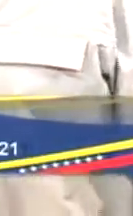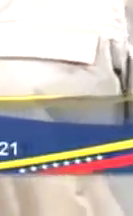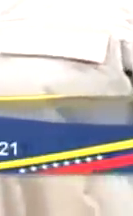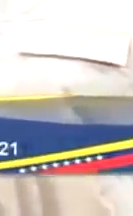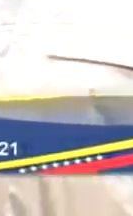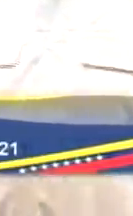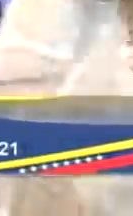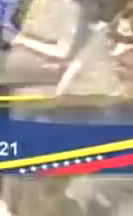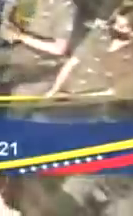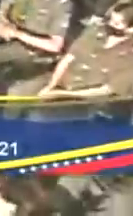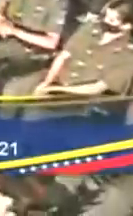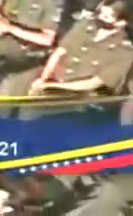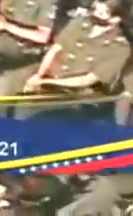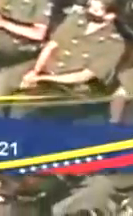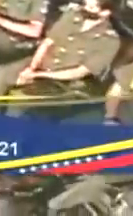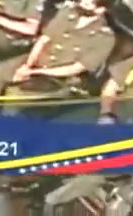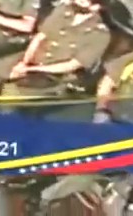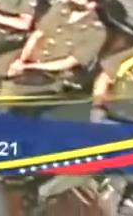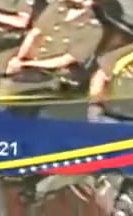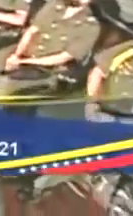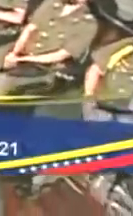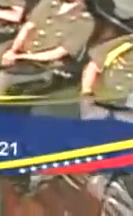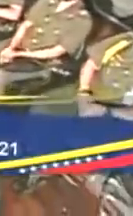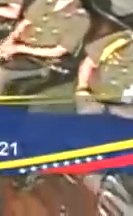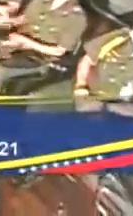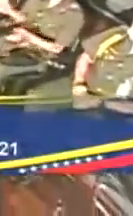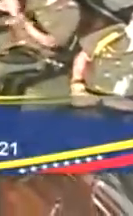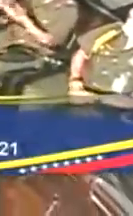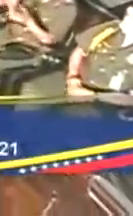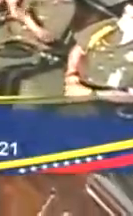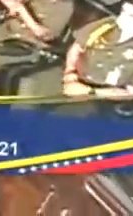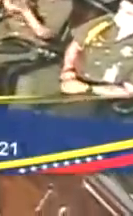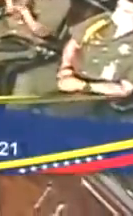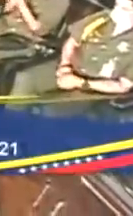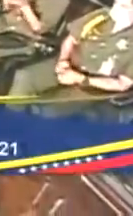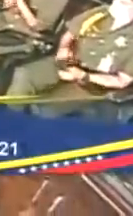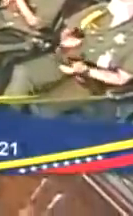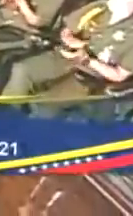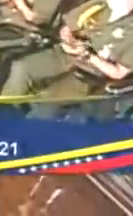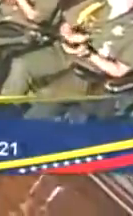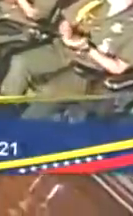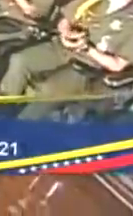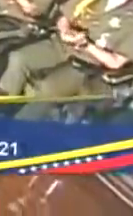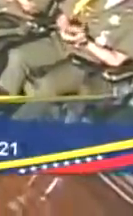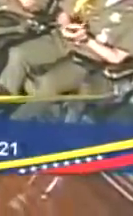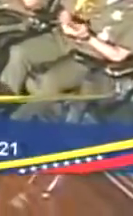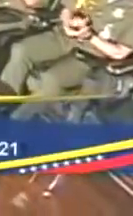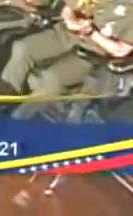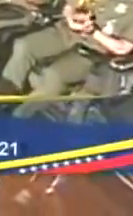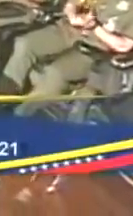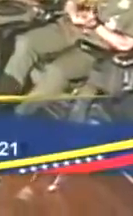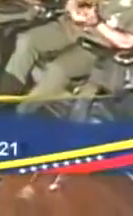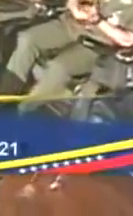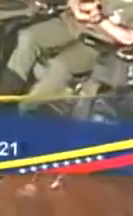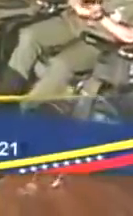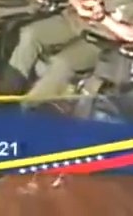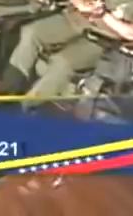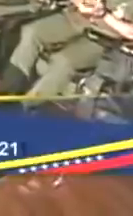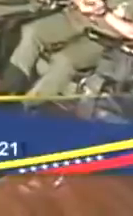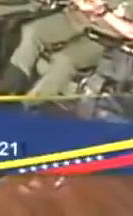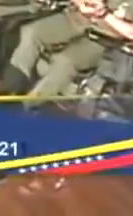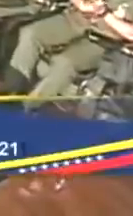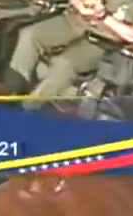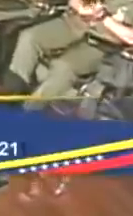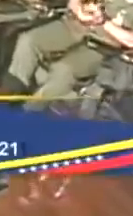el trasplante de células estromales. Mención Ciencia para la Vida. Recibe Flor Pujol al